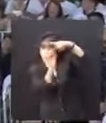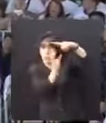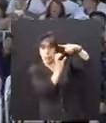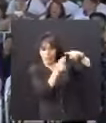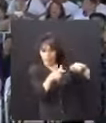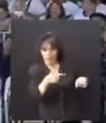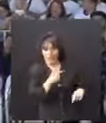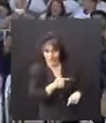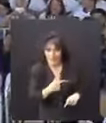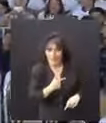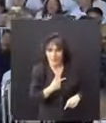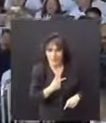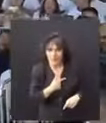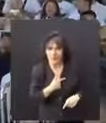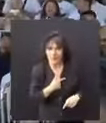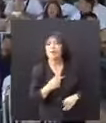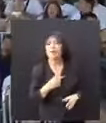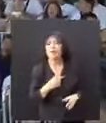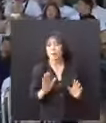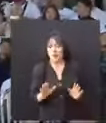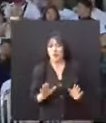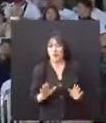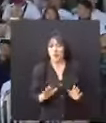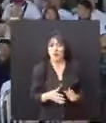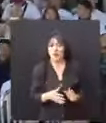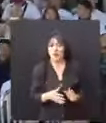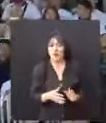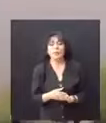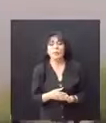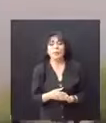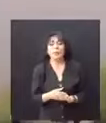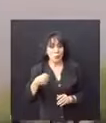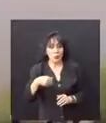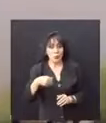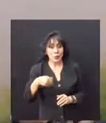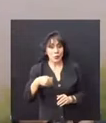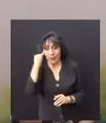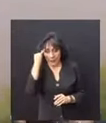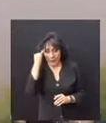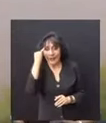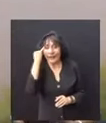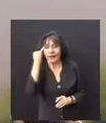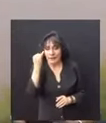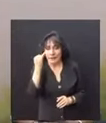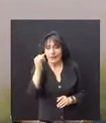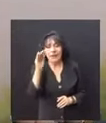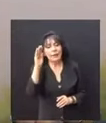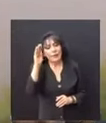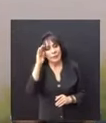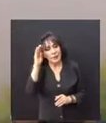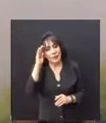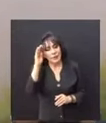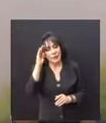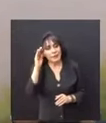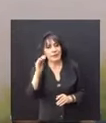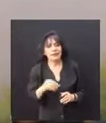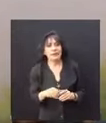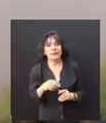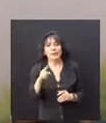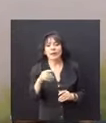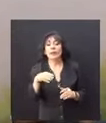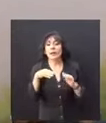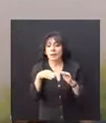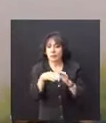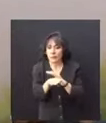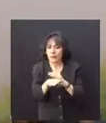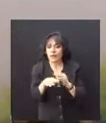Bueno, la idea es que el trolebús no solo llegue a Santa Marta, porque la línea A del metro ya está